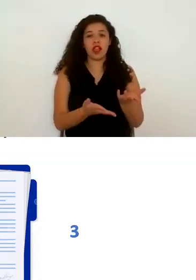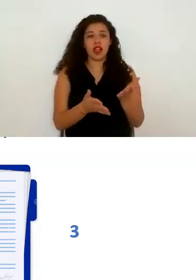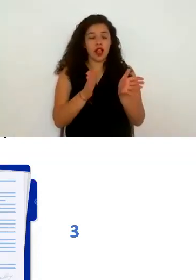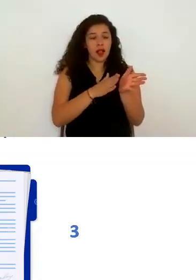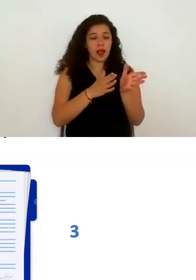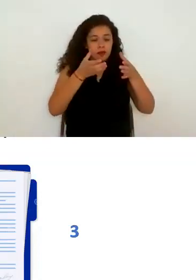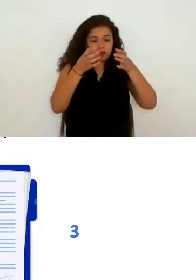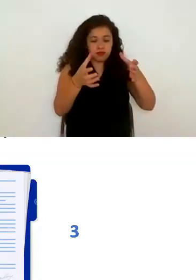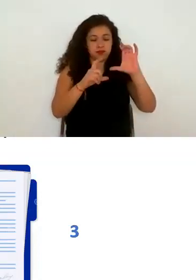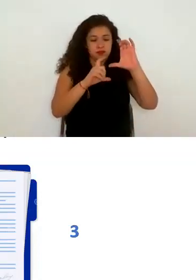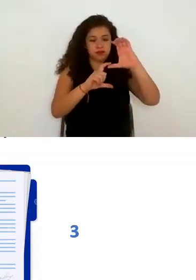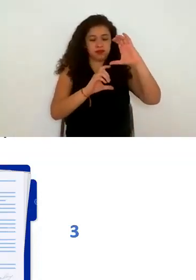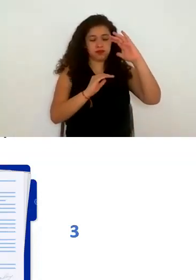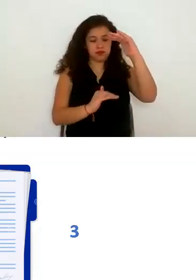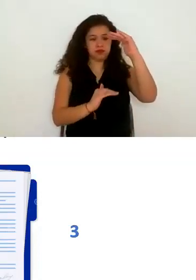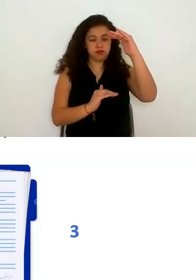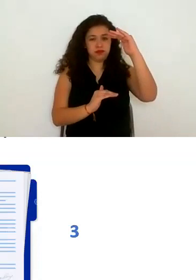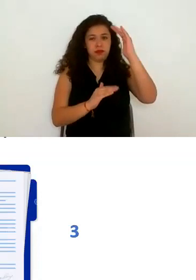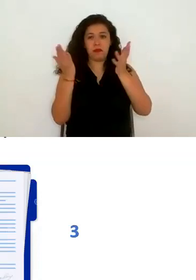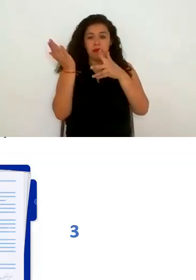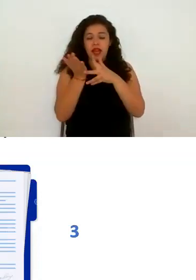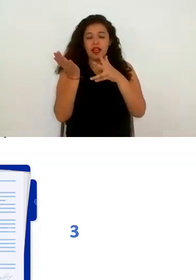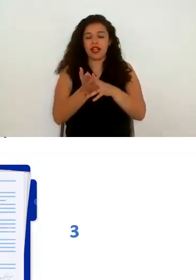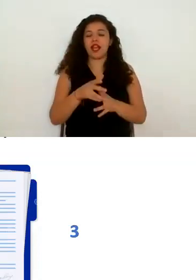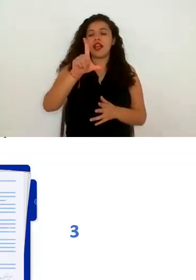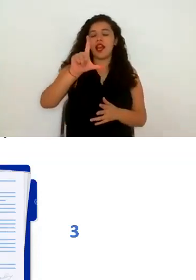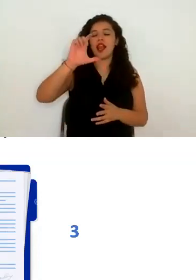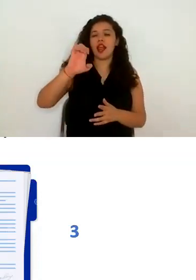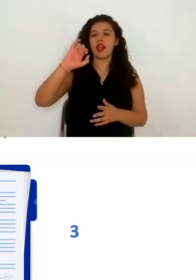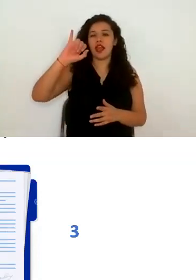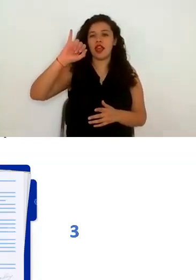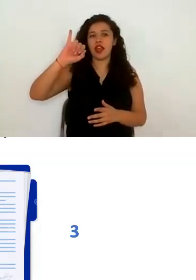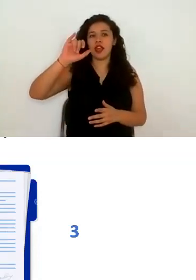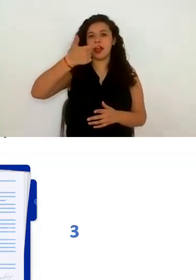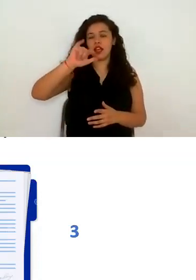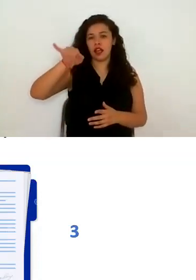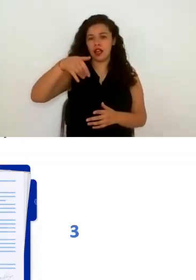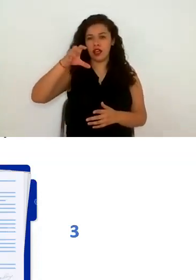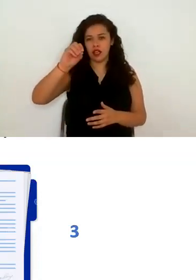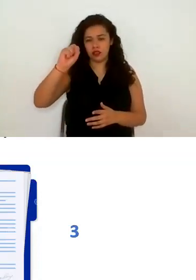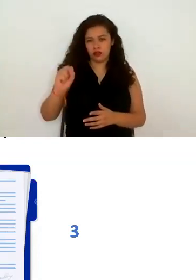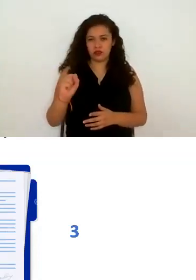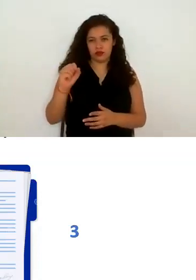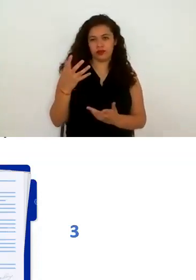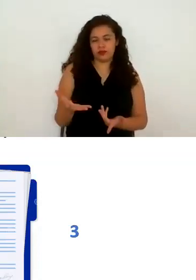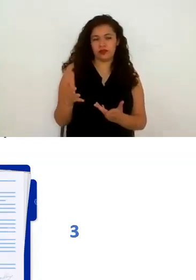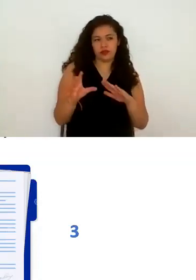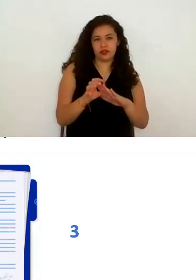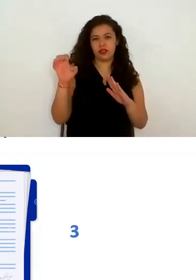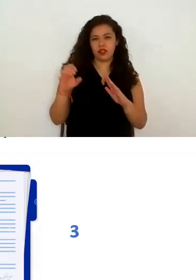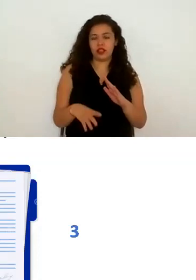expediente en legajos o, por ejemplo, las bibliotecas utilizan la